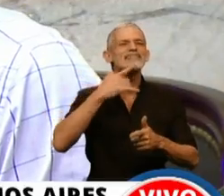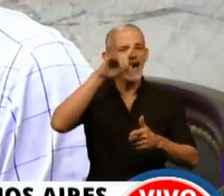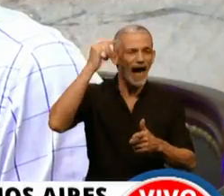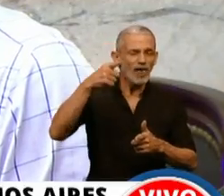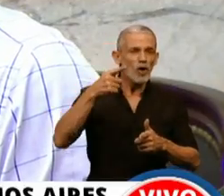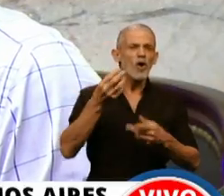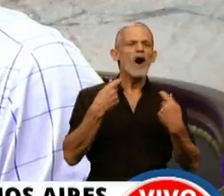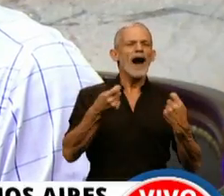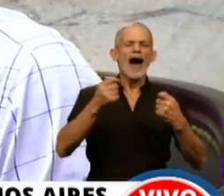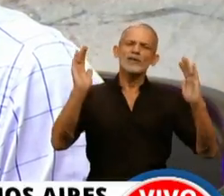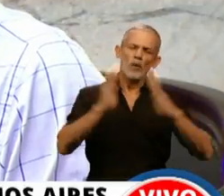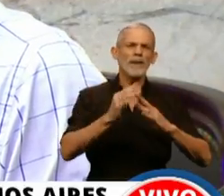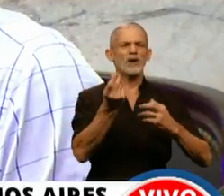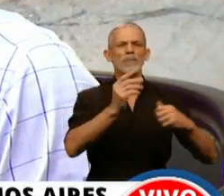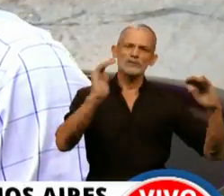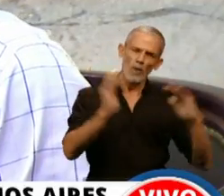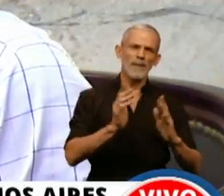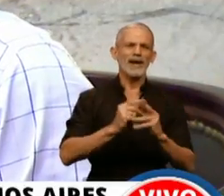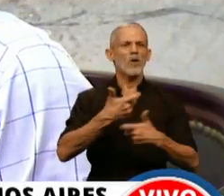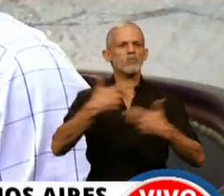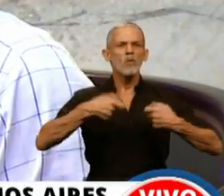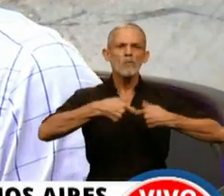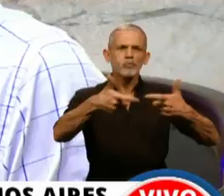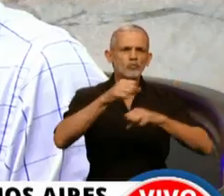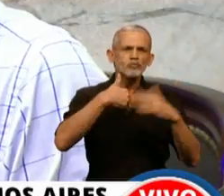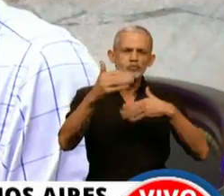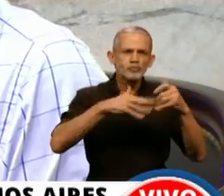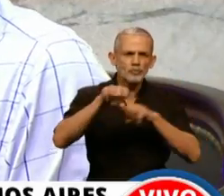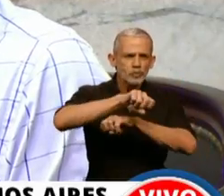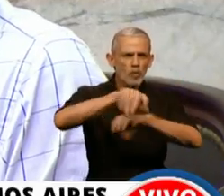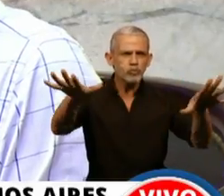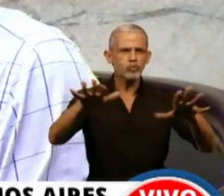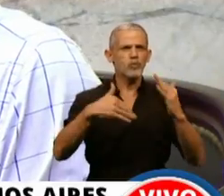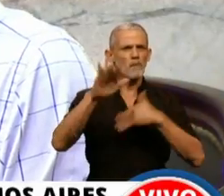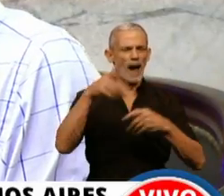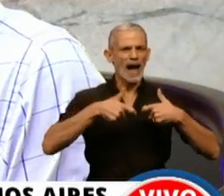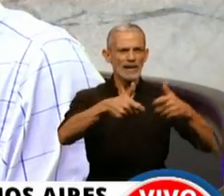cortos de producción las tarifas se amplió la red de distribución